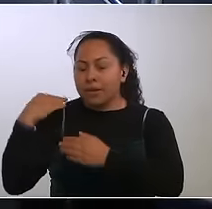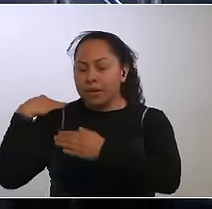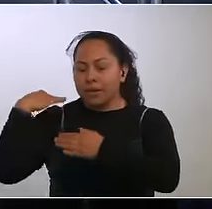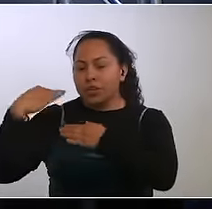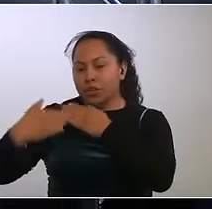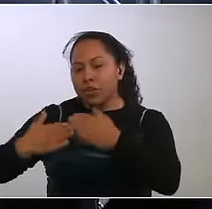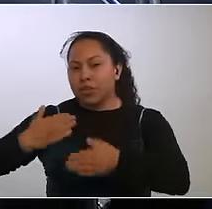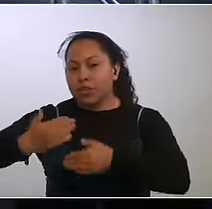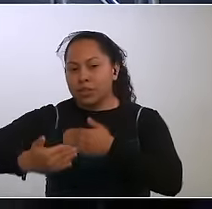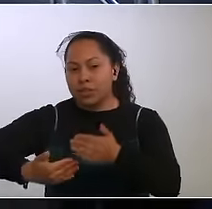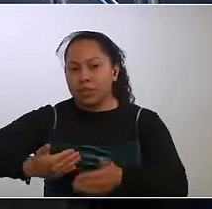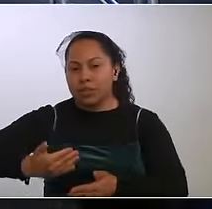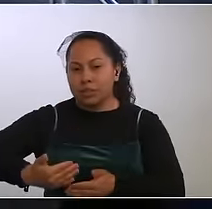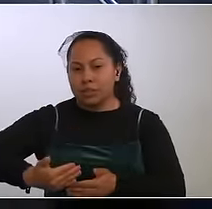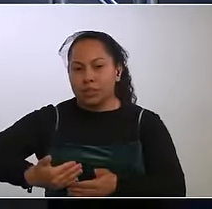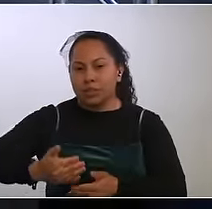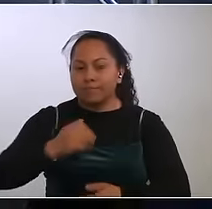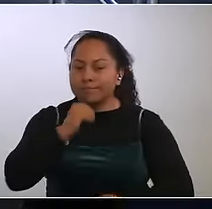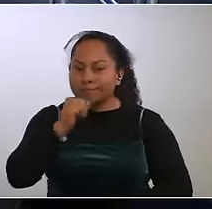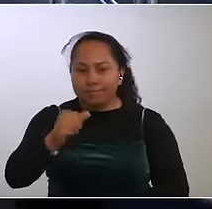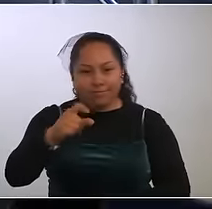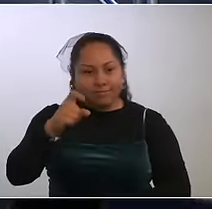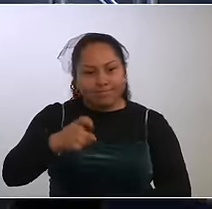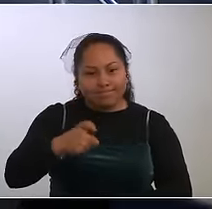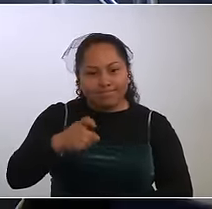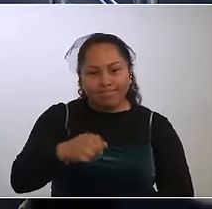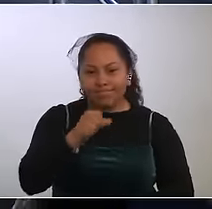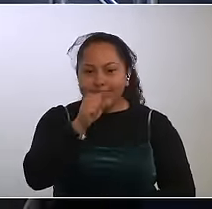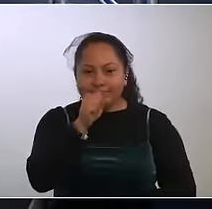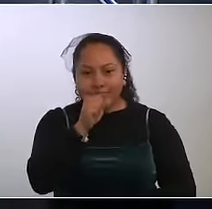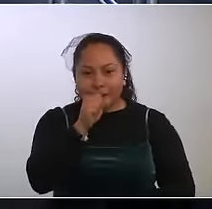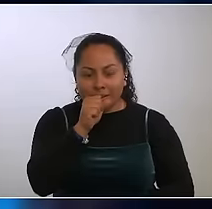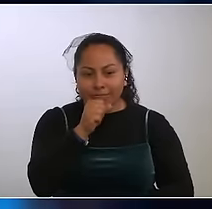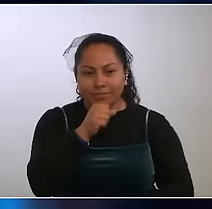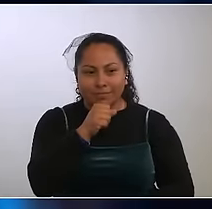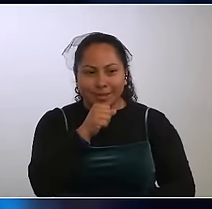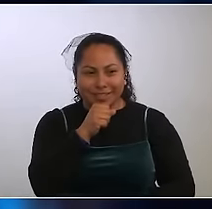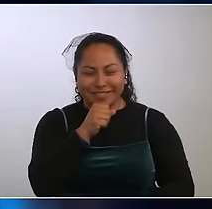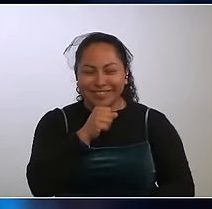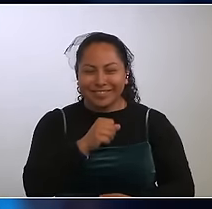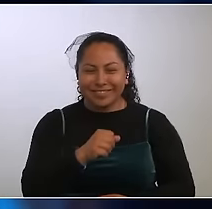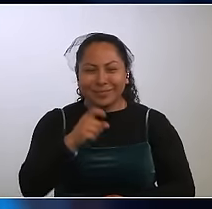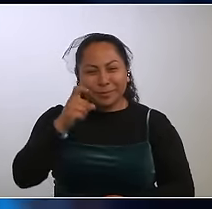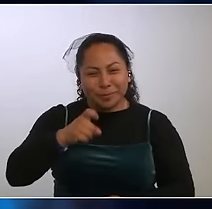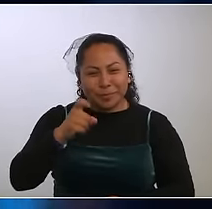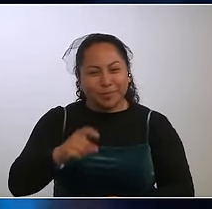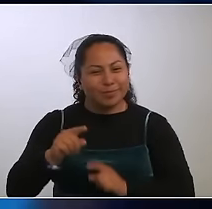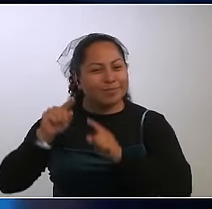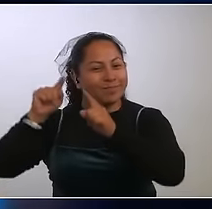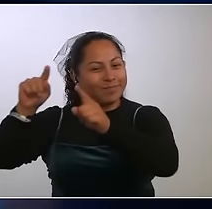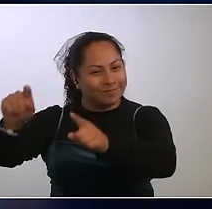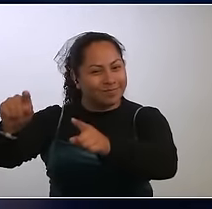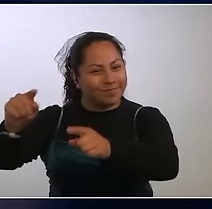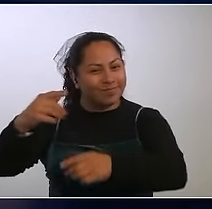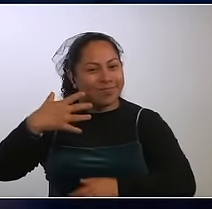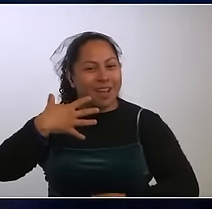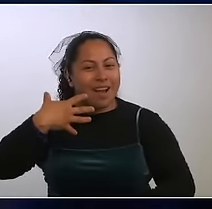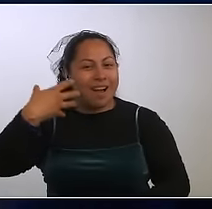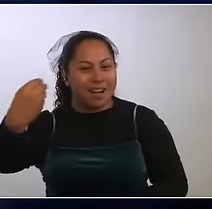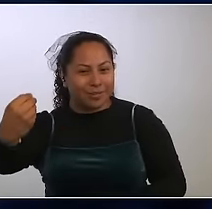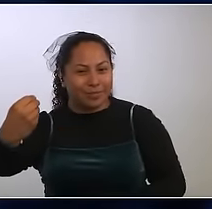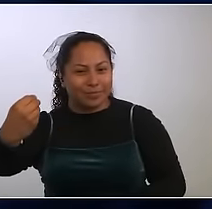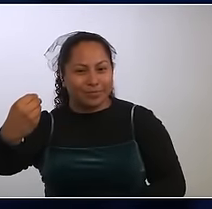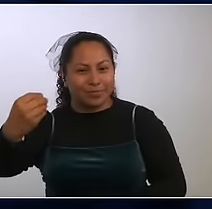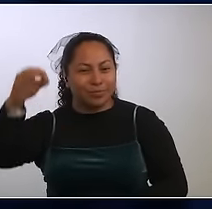Jesucristo. No necesitamos micrófono, tenemos que salir a las calles a predicar el nombre de